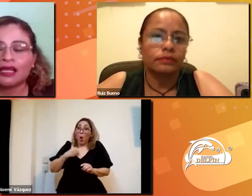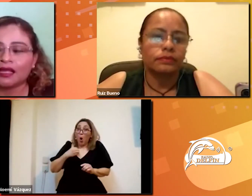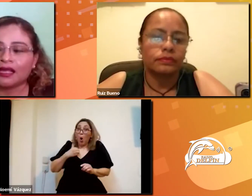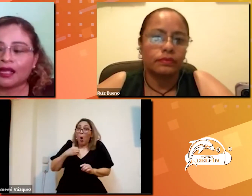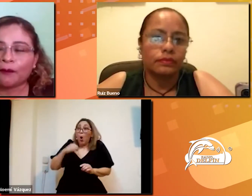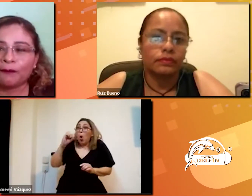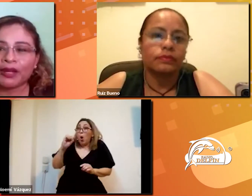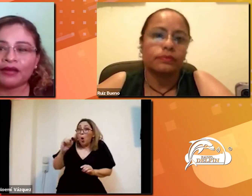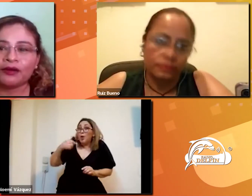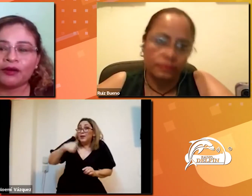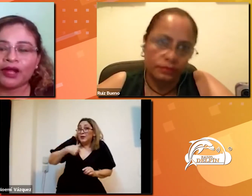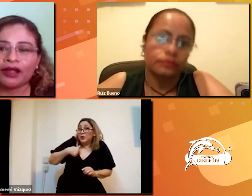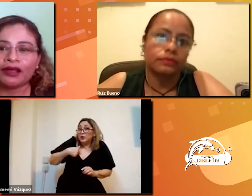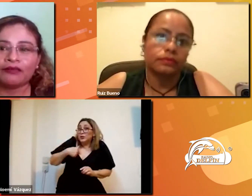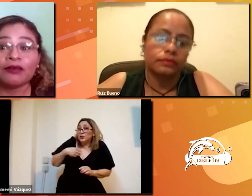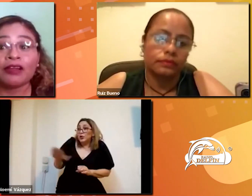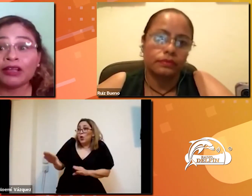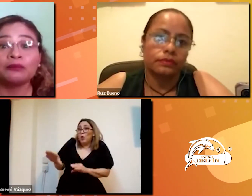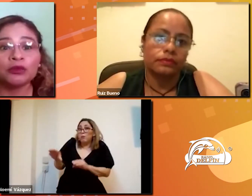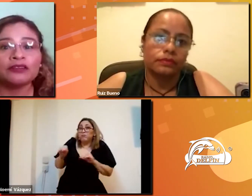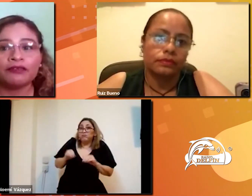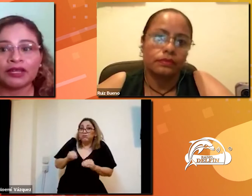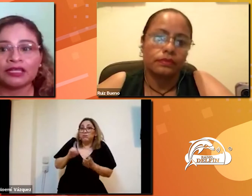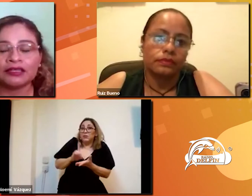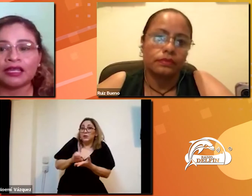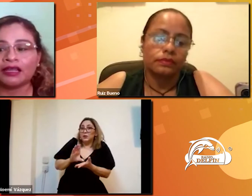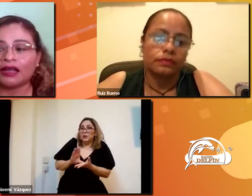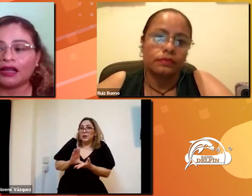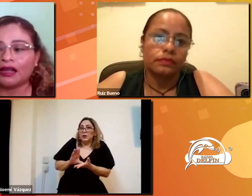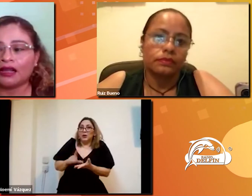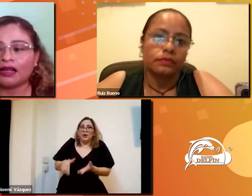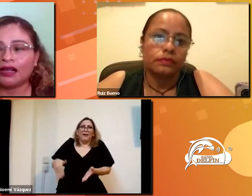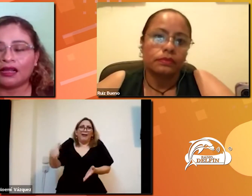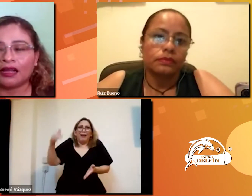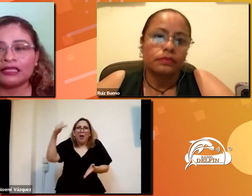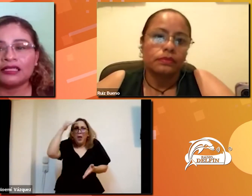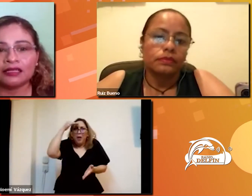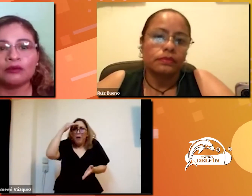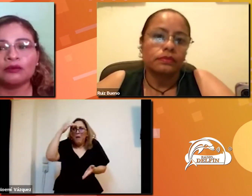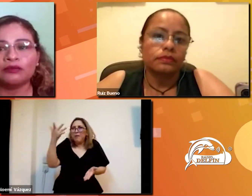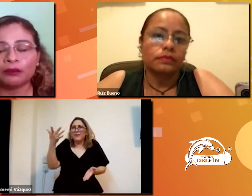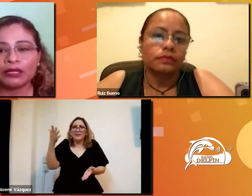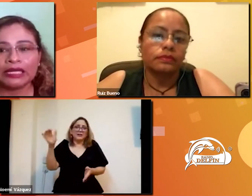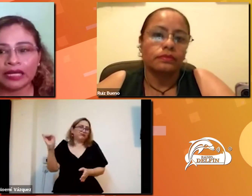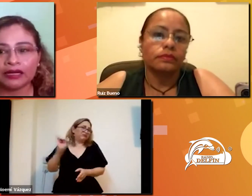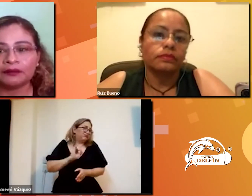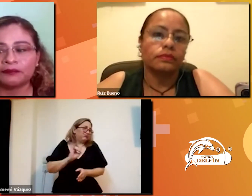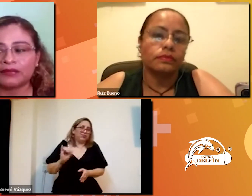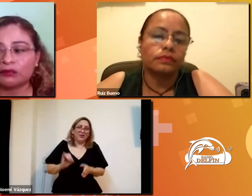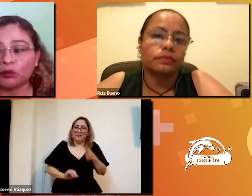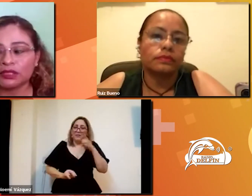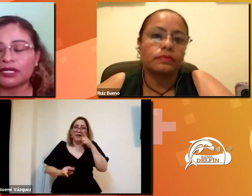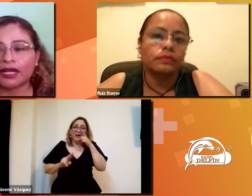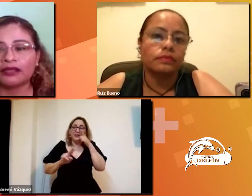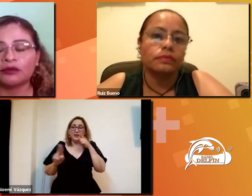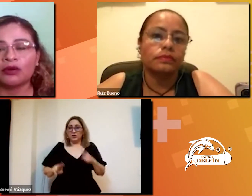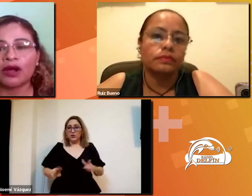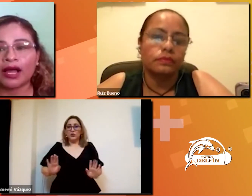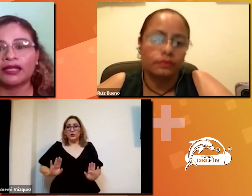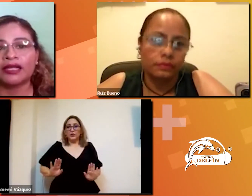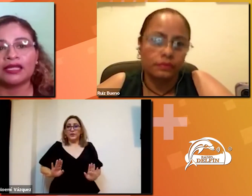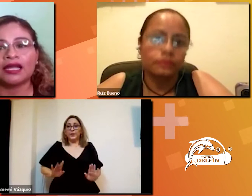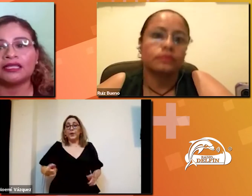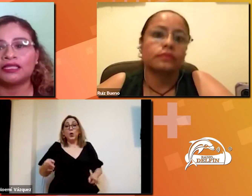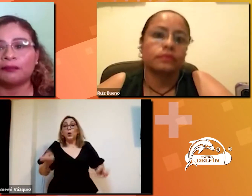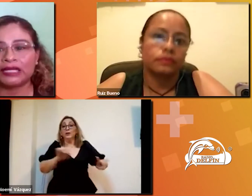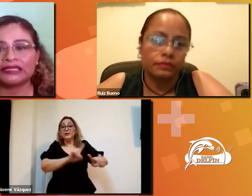mencionas. Pero es muy diferente a tener un familiar muy cercano